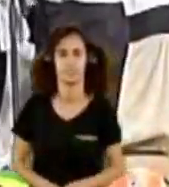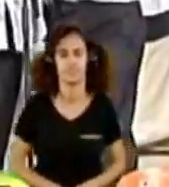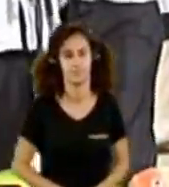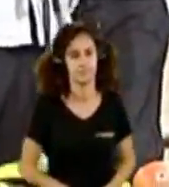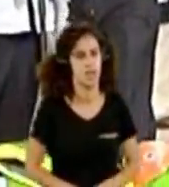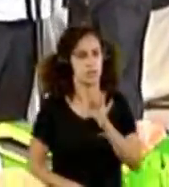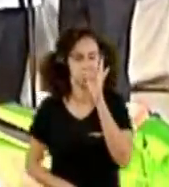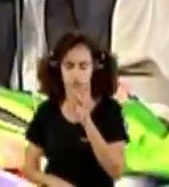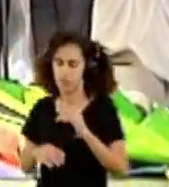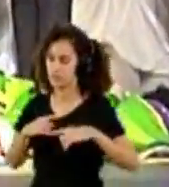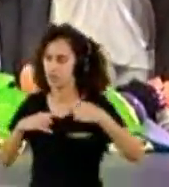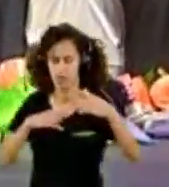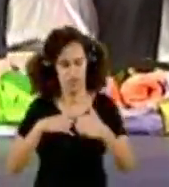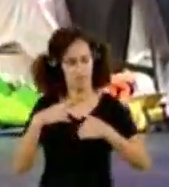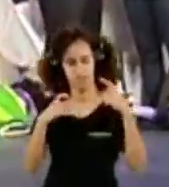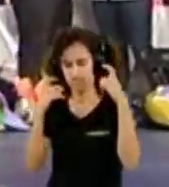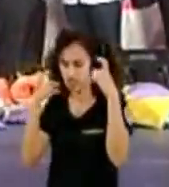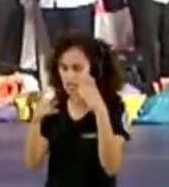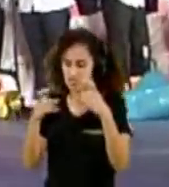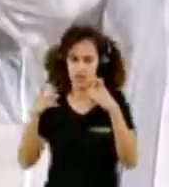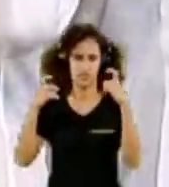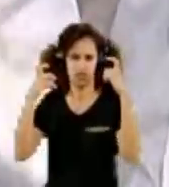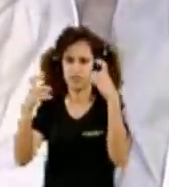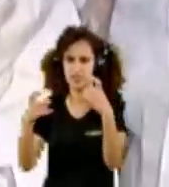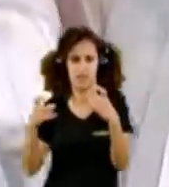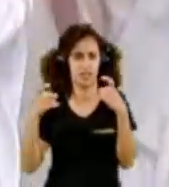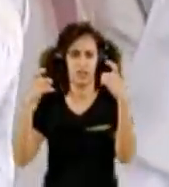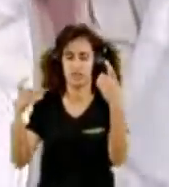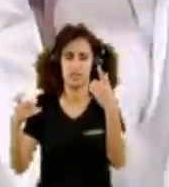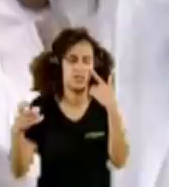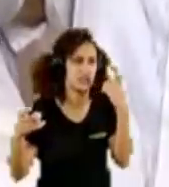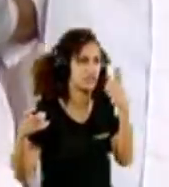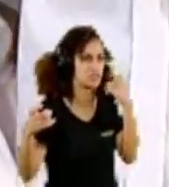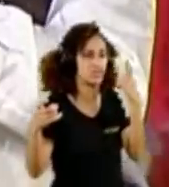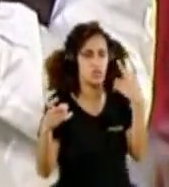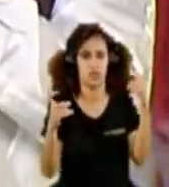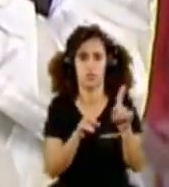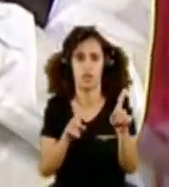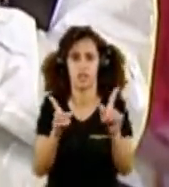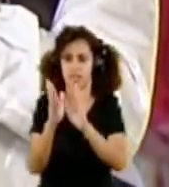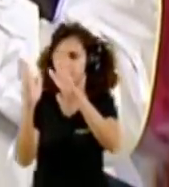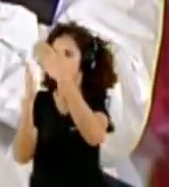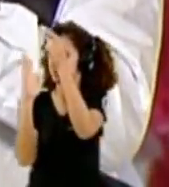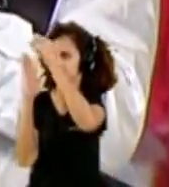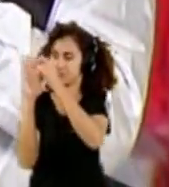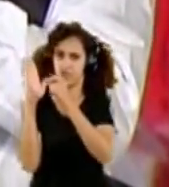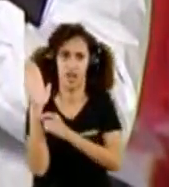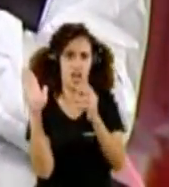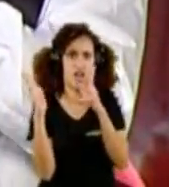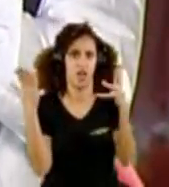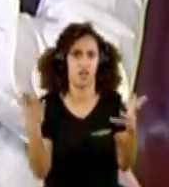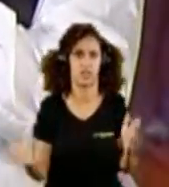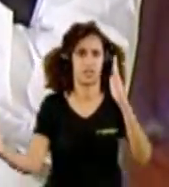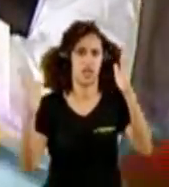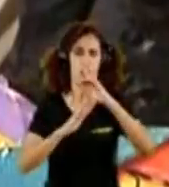Juro cada día que lo intento, que mi fe sea reflejo del respeto, un sagrado mandamiento en esta era que vivimos, de